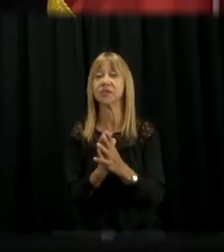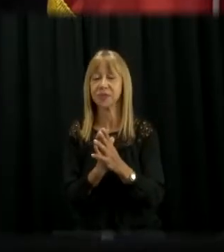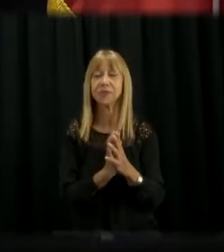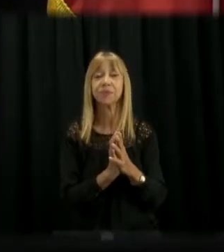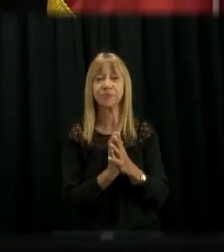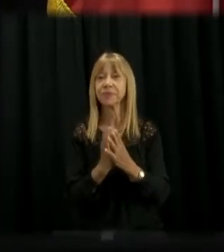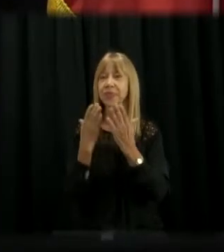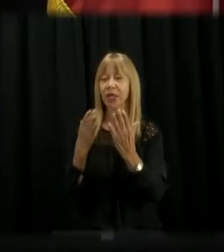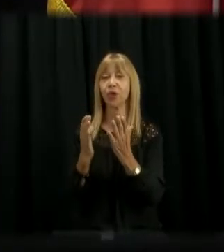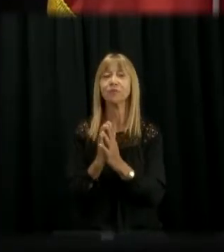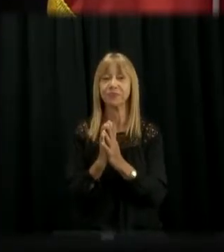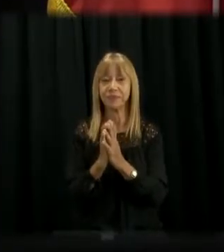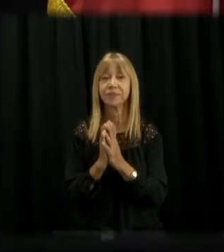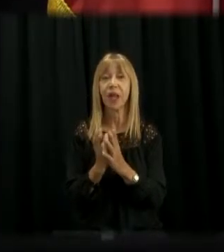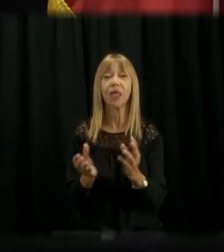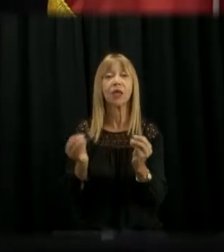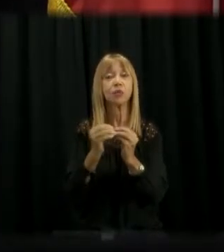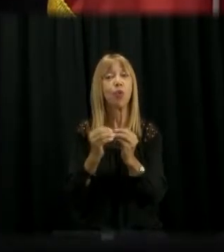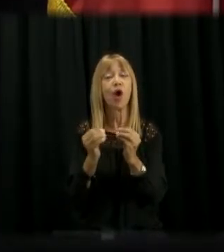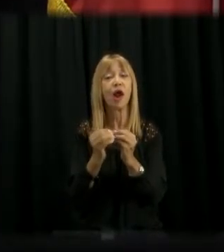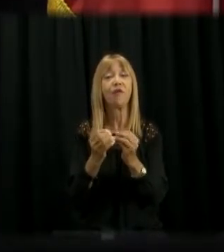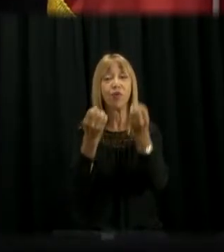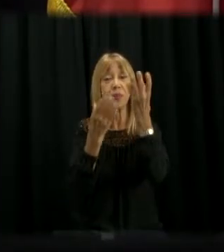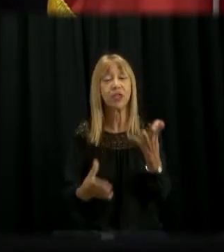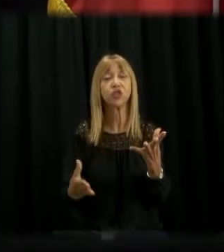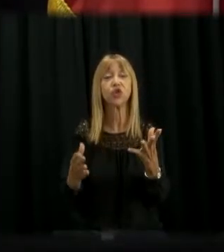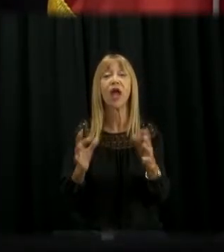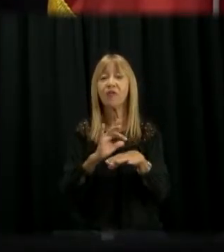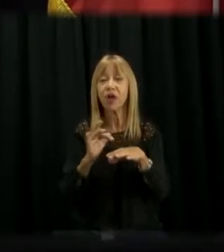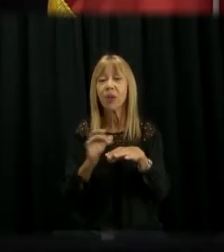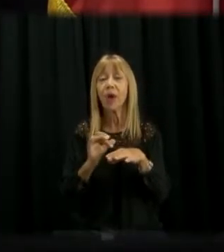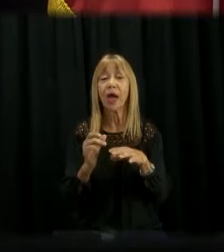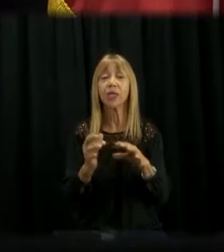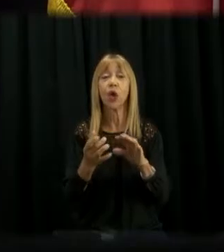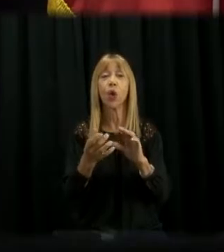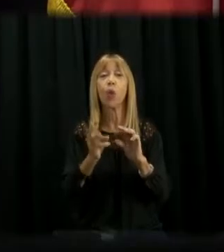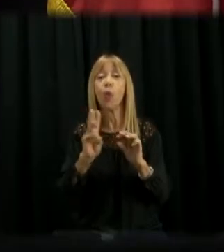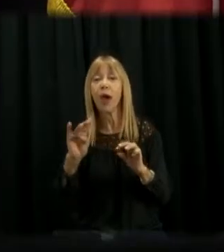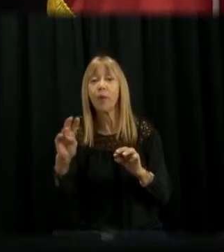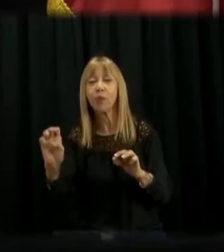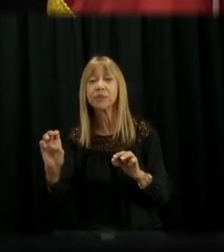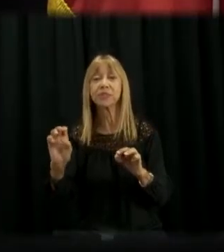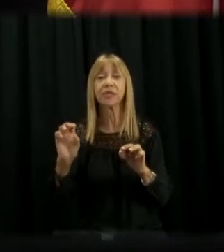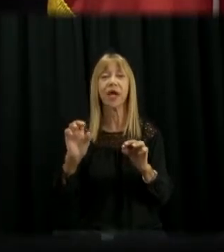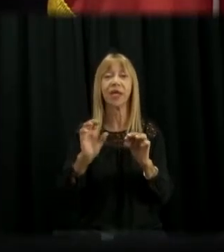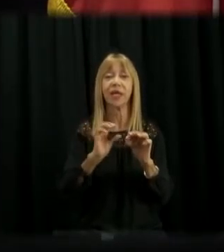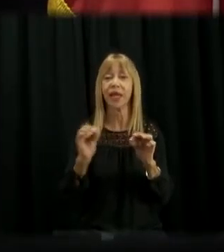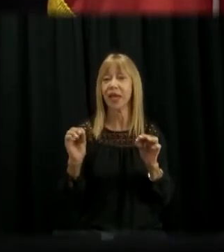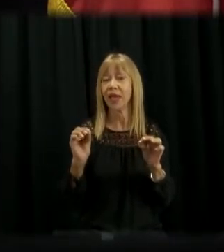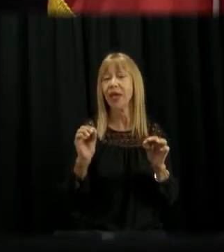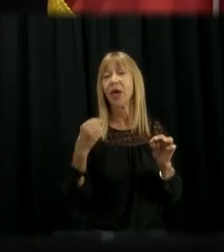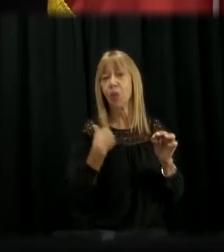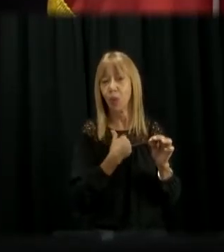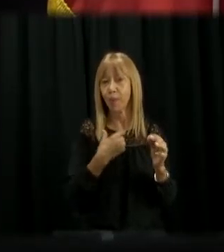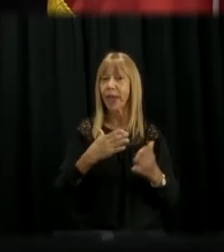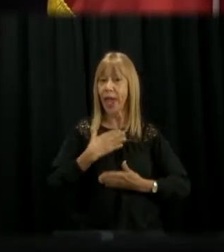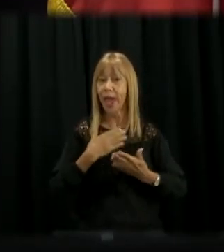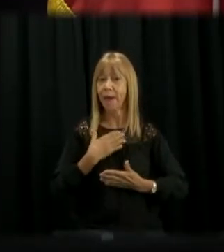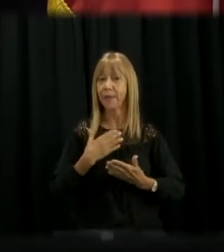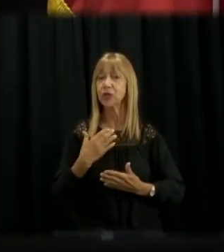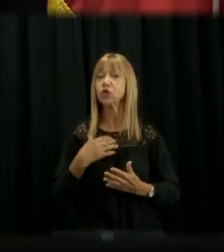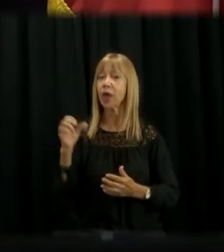Nuevamente, hay más información disponible en nuestra página web. Y si sometieron sus preguntas